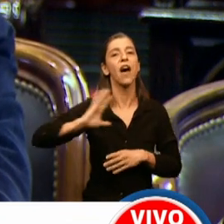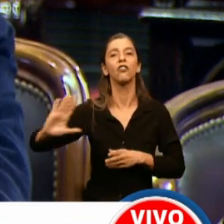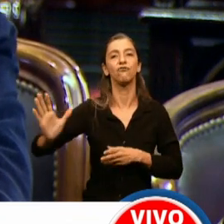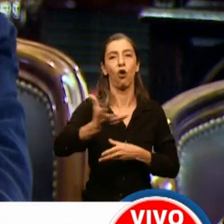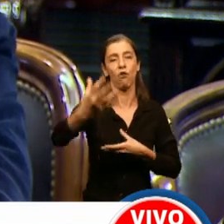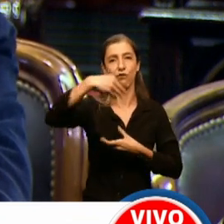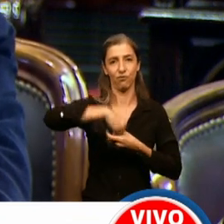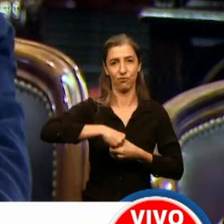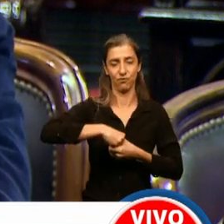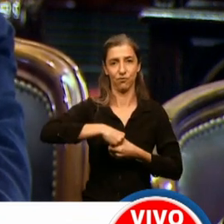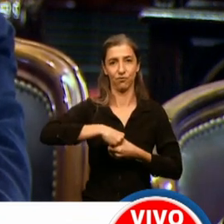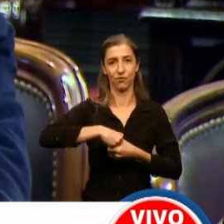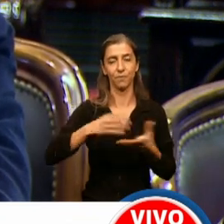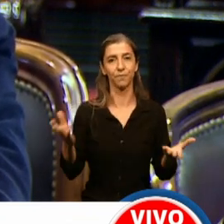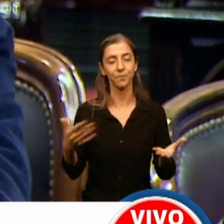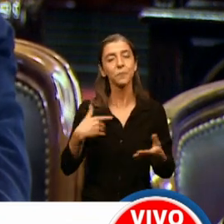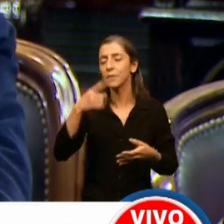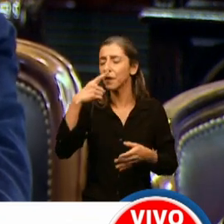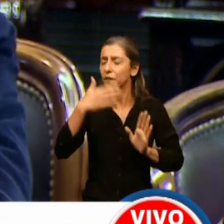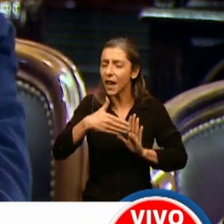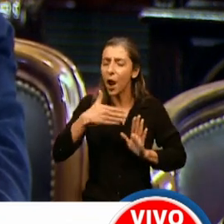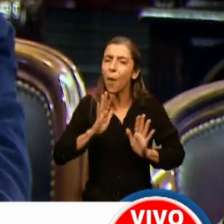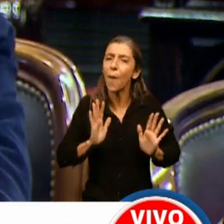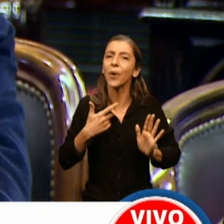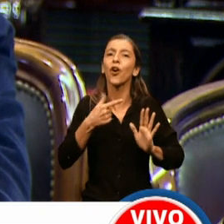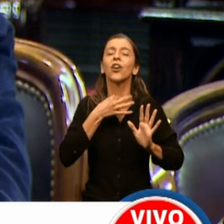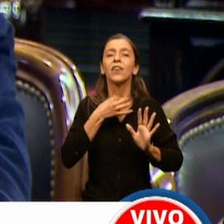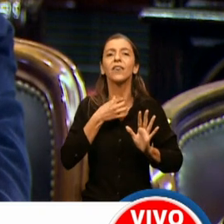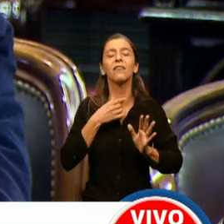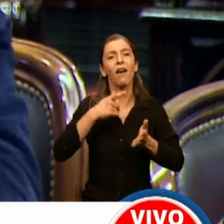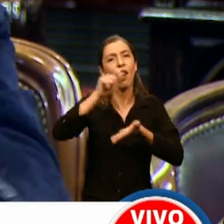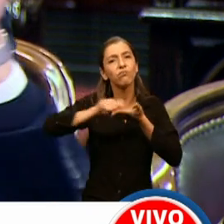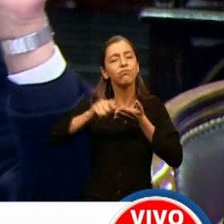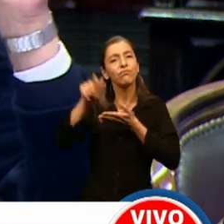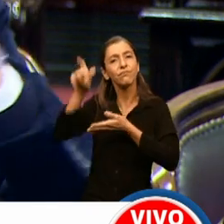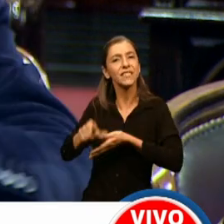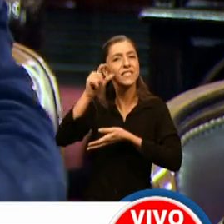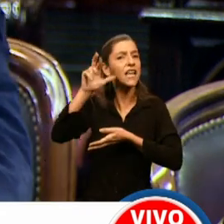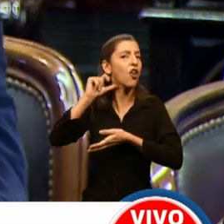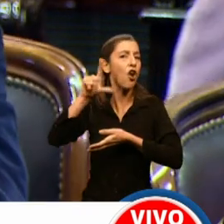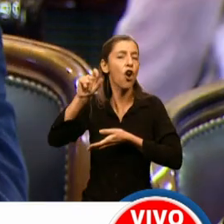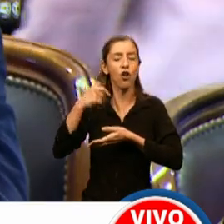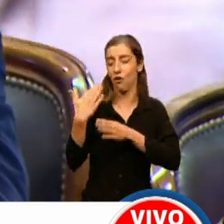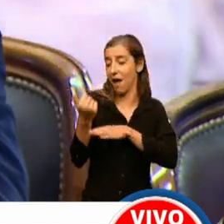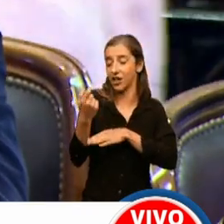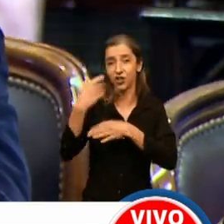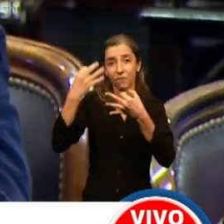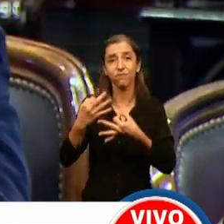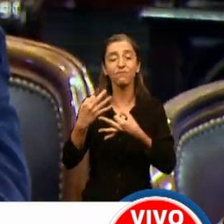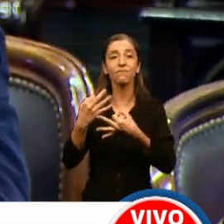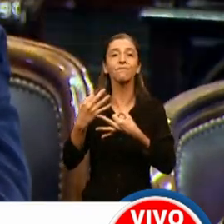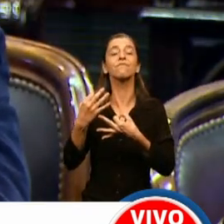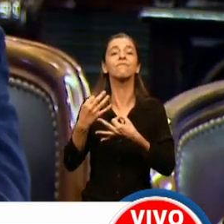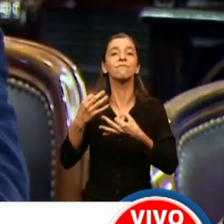quisiera citar al gran pedro zerolo que en el día de ayer se cumplieron años